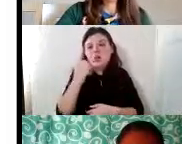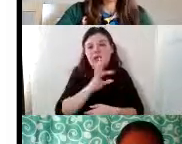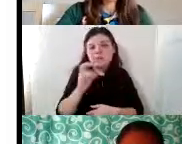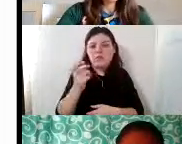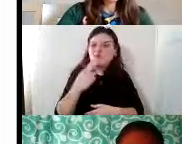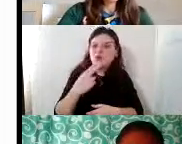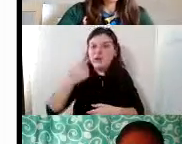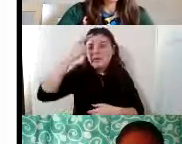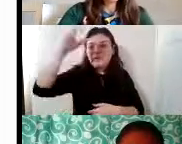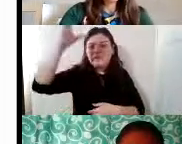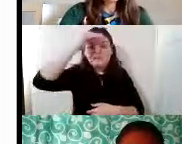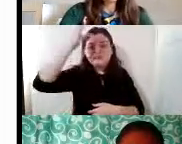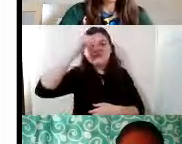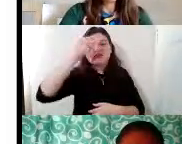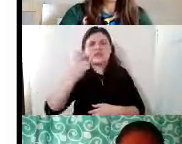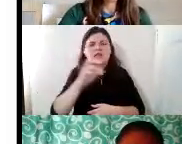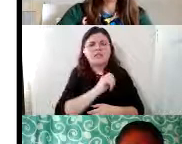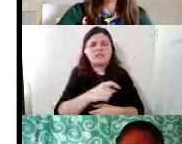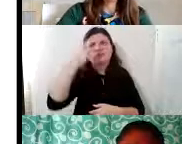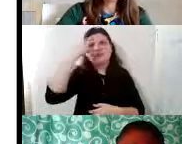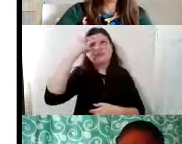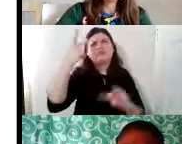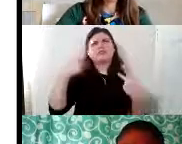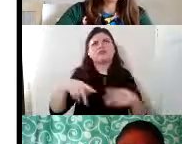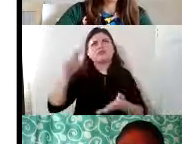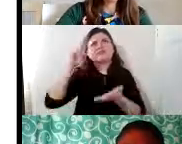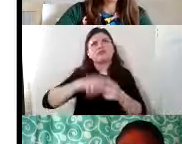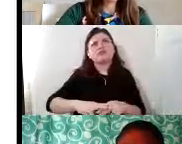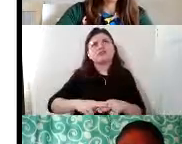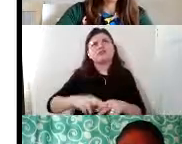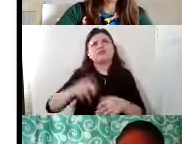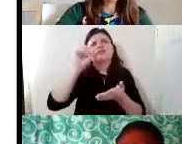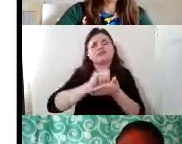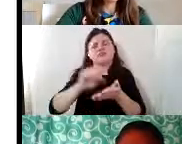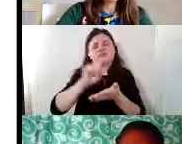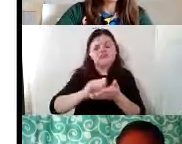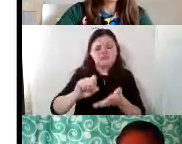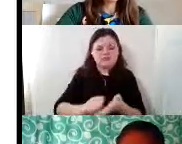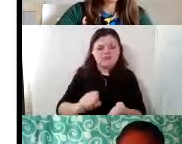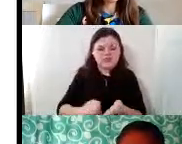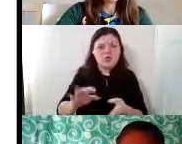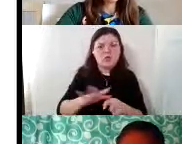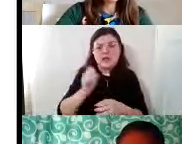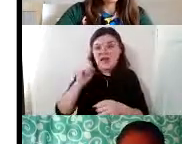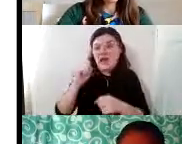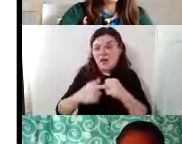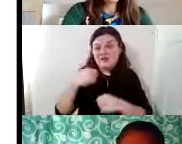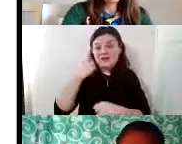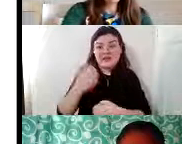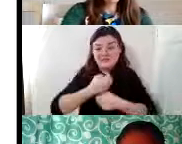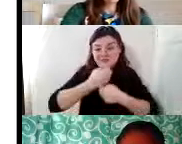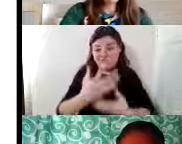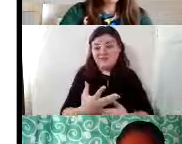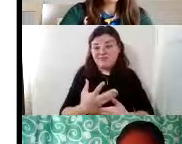de que una persona se siente a escribir un libro es porque algo quiere aportar, algo quiere informar, algo quiere expresar. Entonces, son